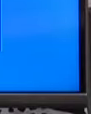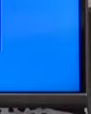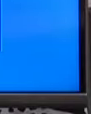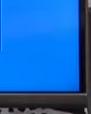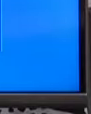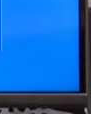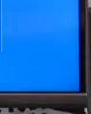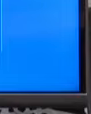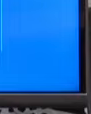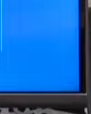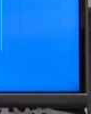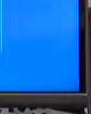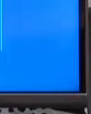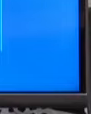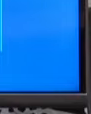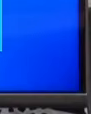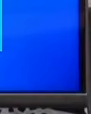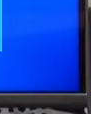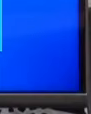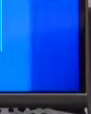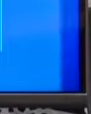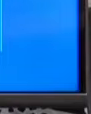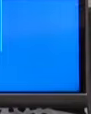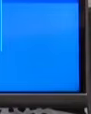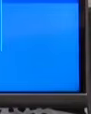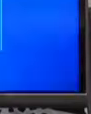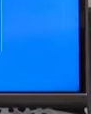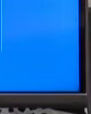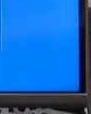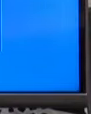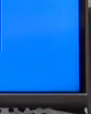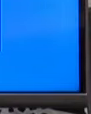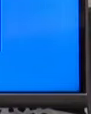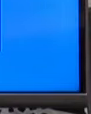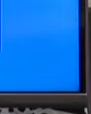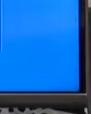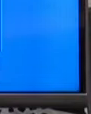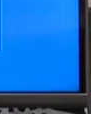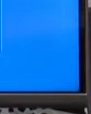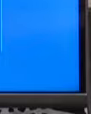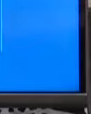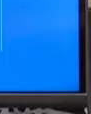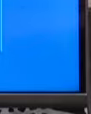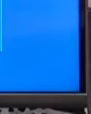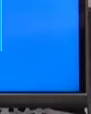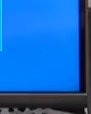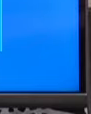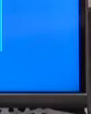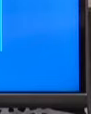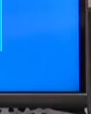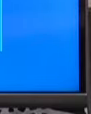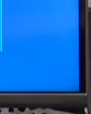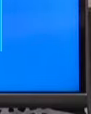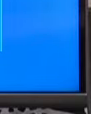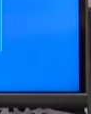el voto tuyo, Roberto, el de la señora, el señor que nos esté viendo y escuchando, vale más, ¿sí? Exacto.